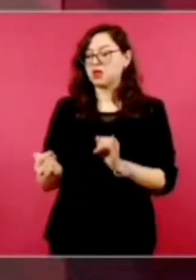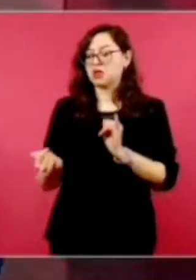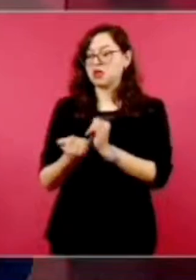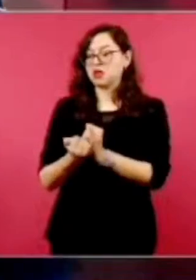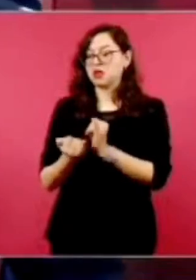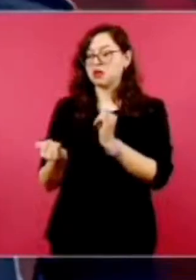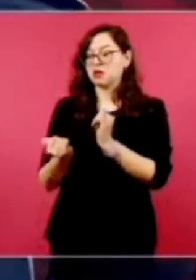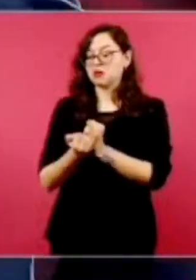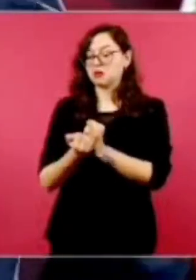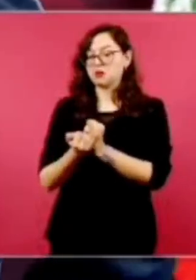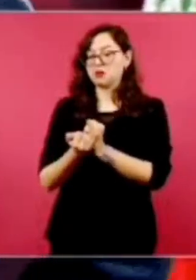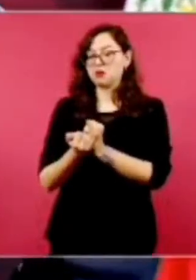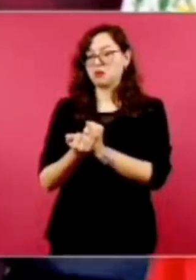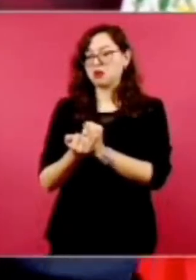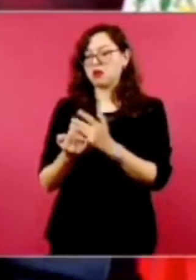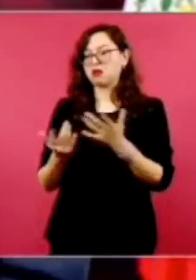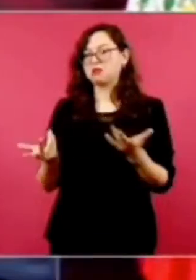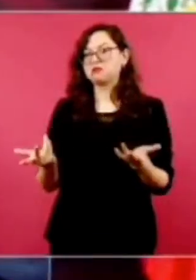a la alarma